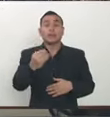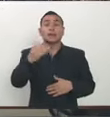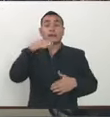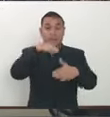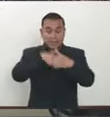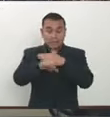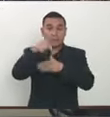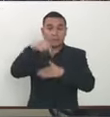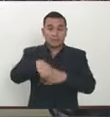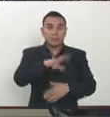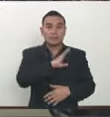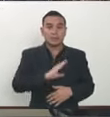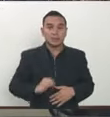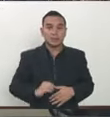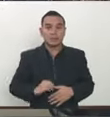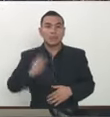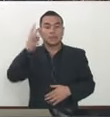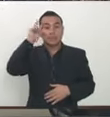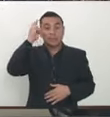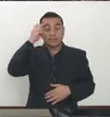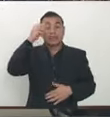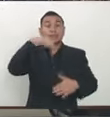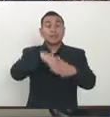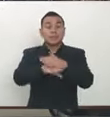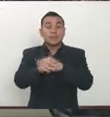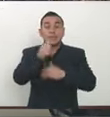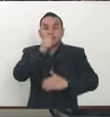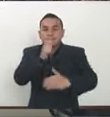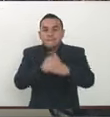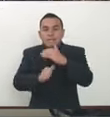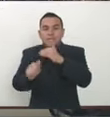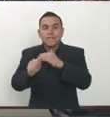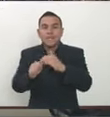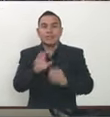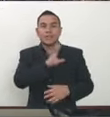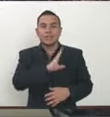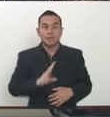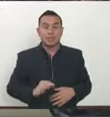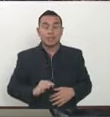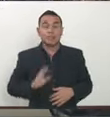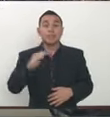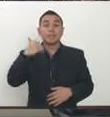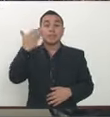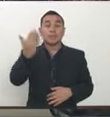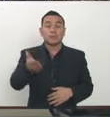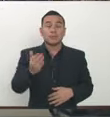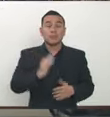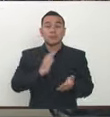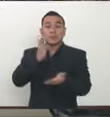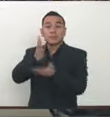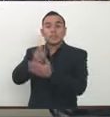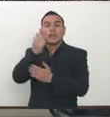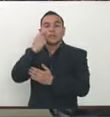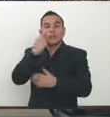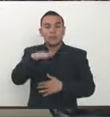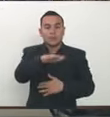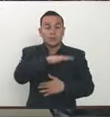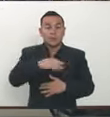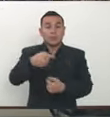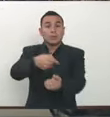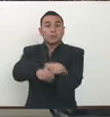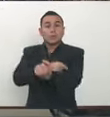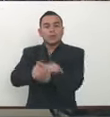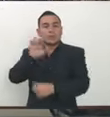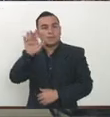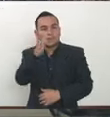tanto presumimos que debió haber entrado por un punto ciego. Luego fue remitido al hospital de Metapán,